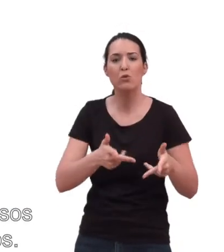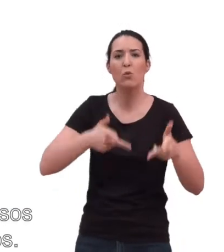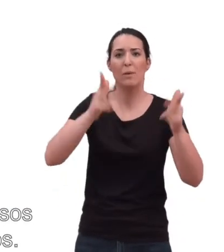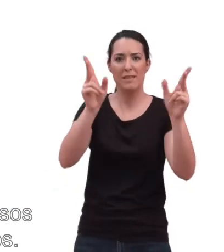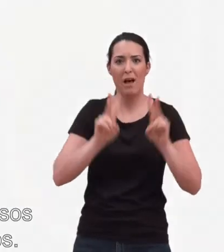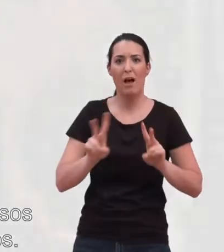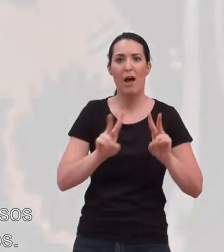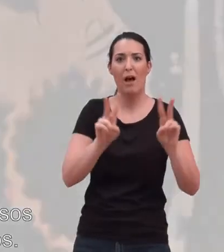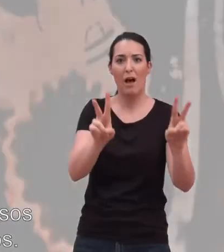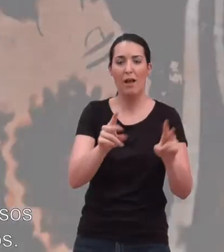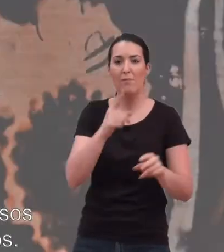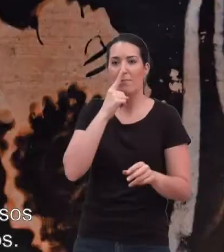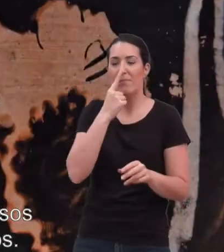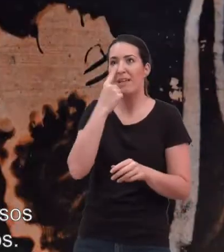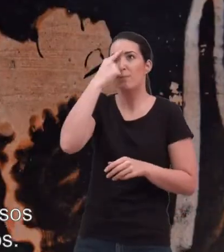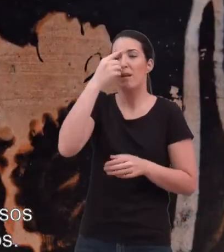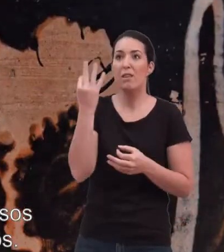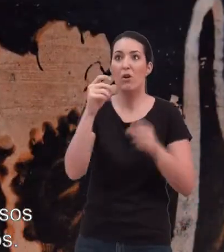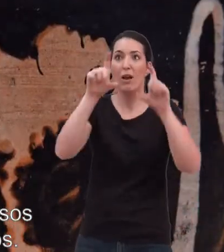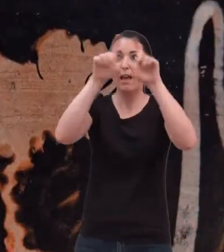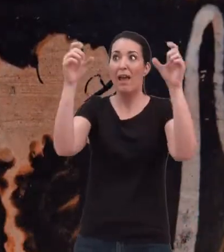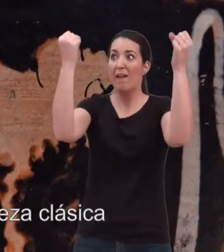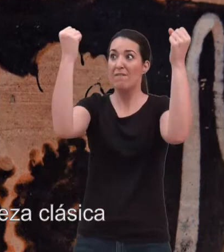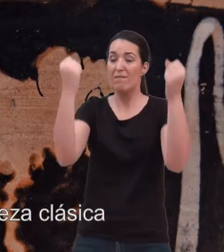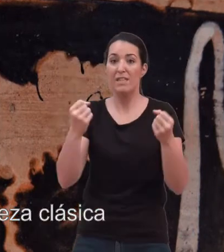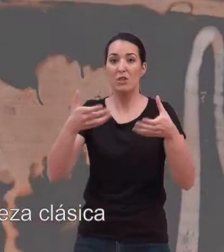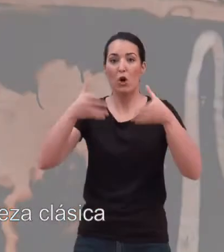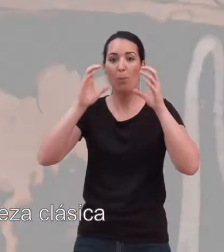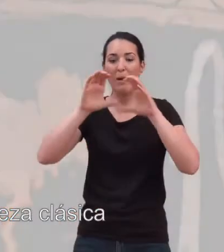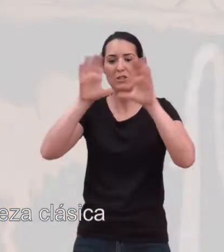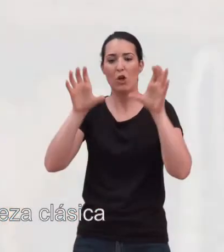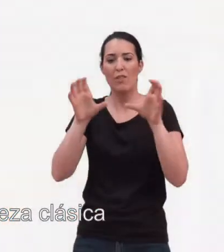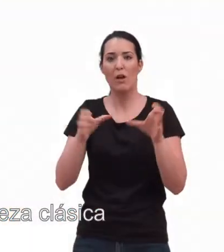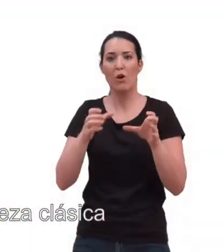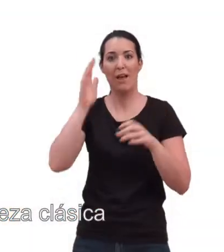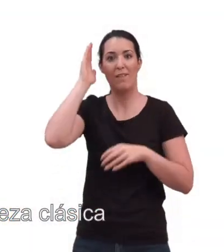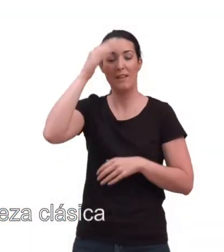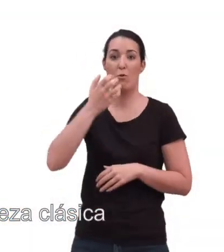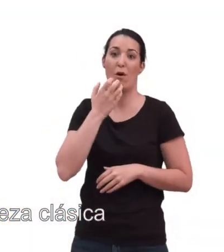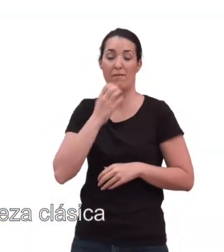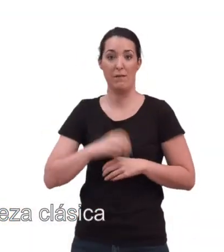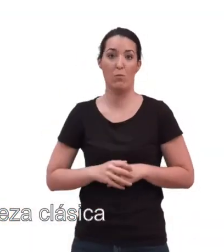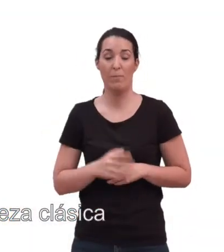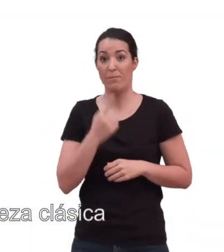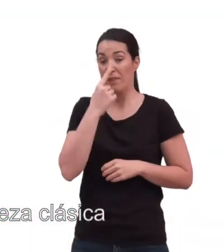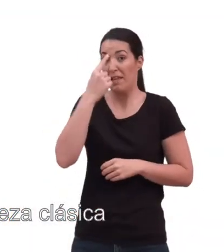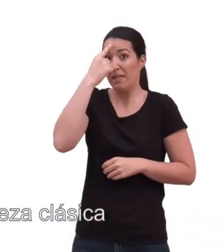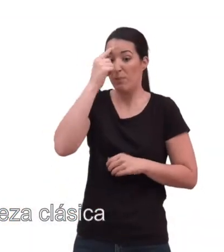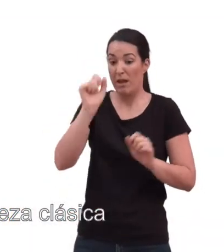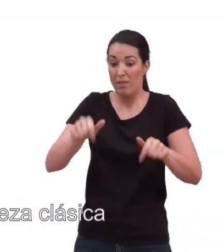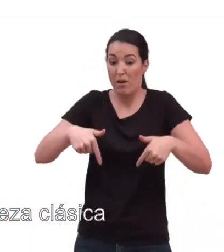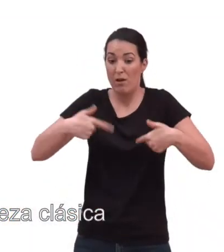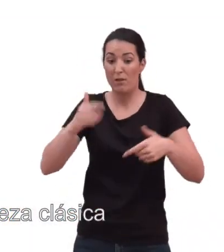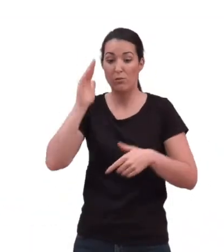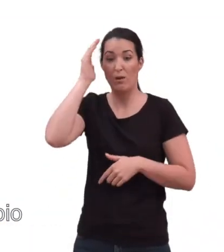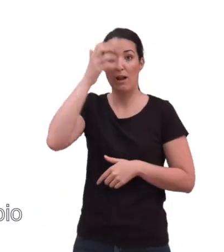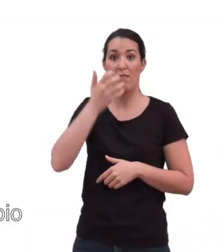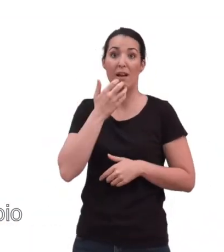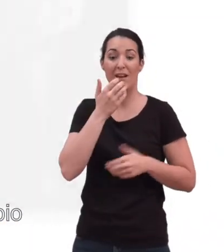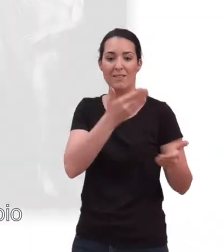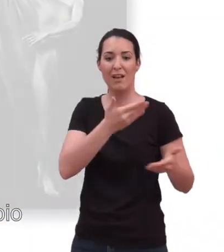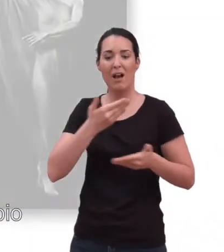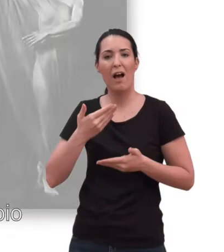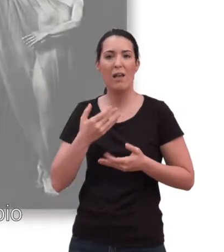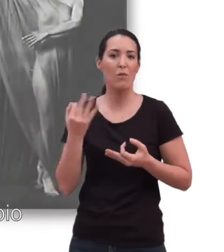y vasos decorativos antiguos. Una fuente de inspiración de naturaleza clásica que le permitió romper con el